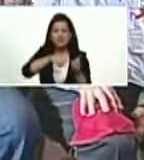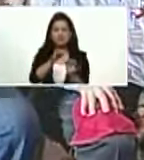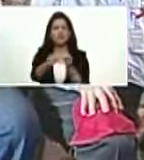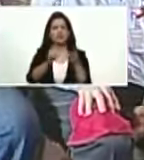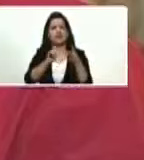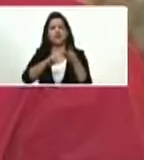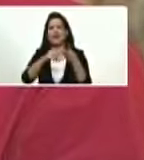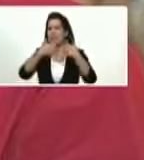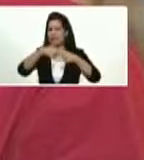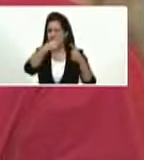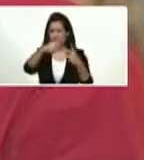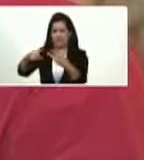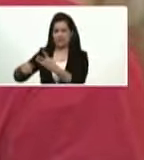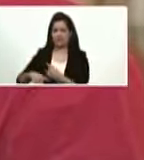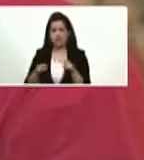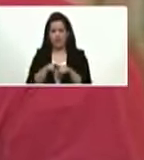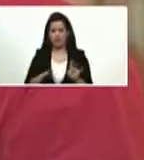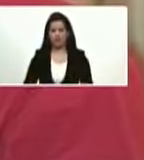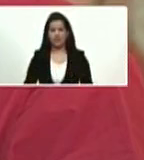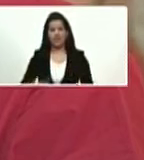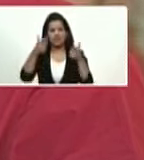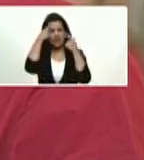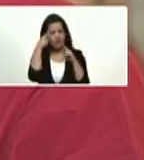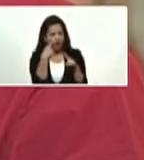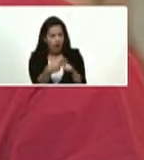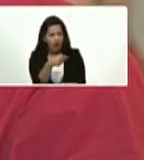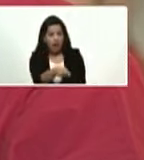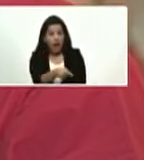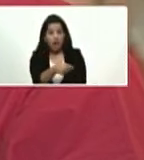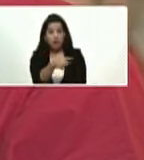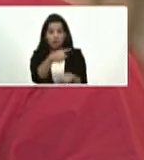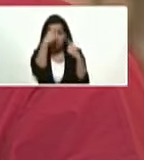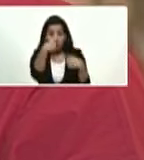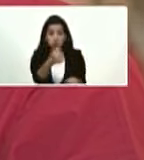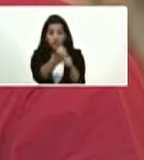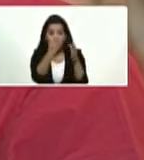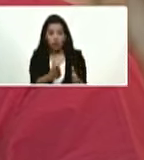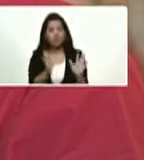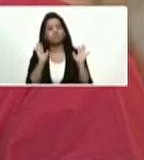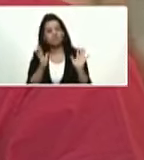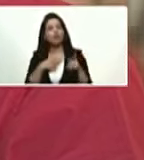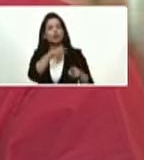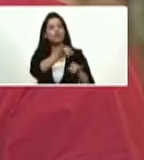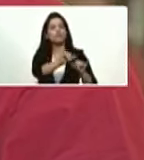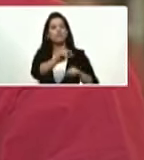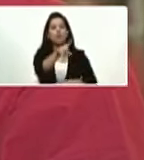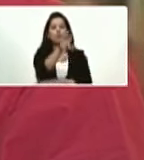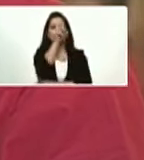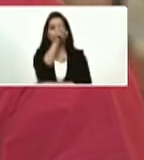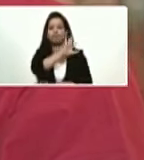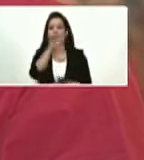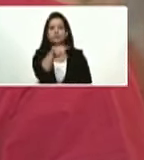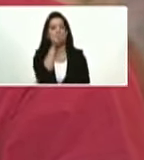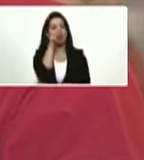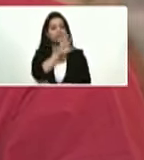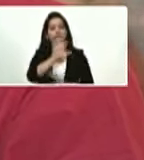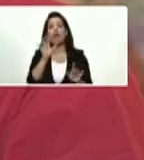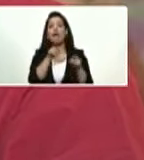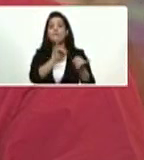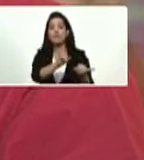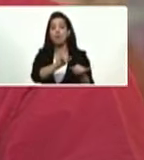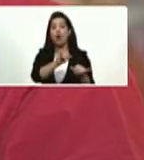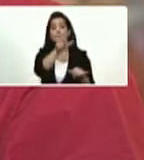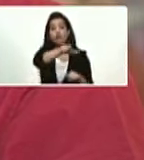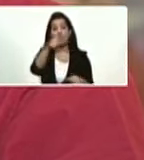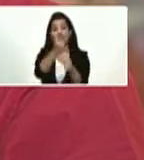ordenó sus expropiaciones con el propósito de defender al trabajador, a su familia y la producción y distribución